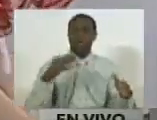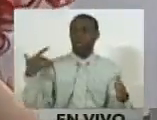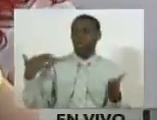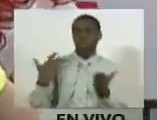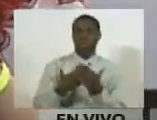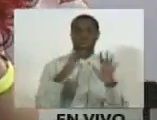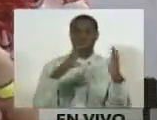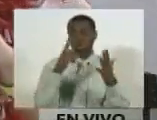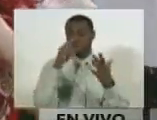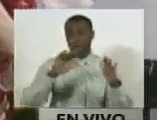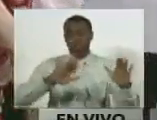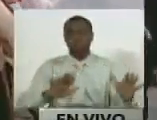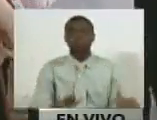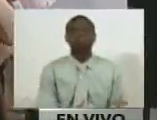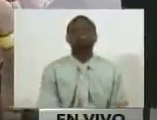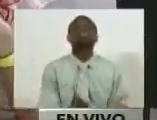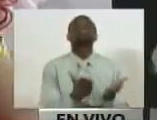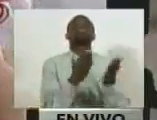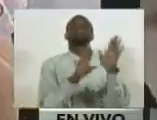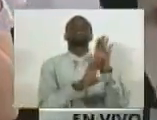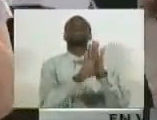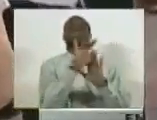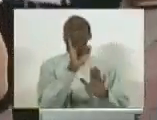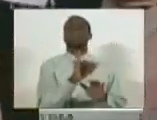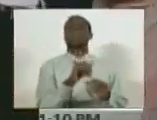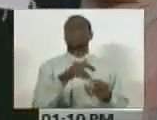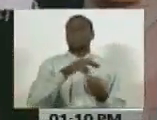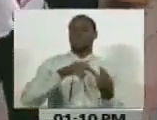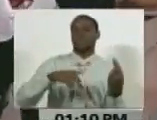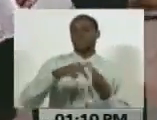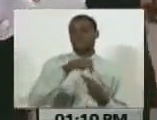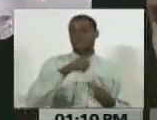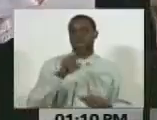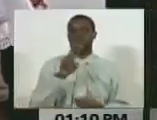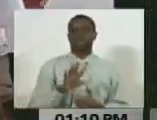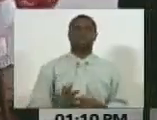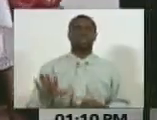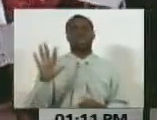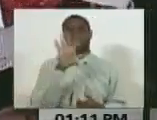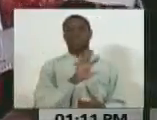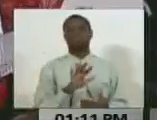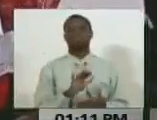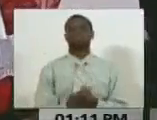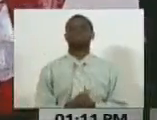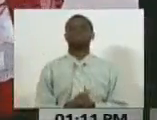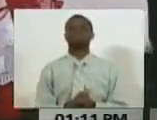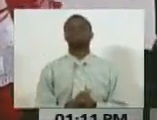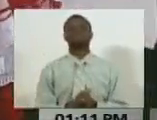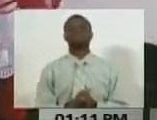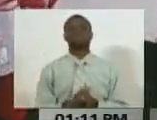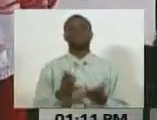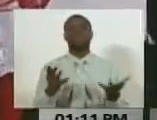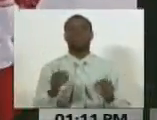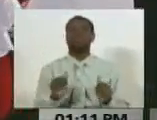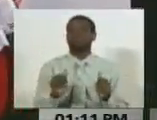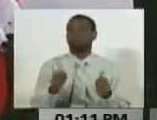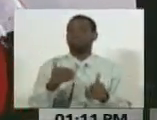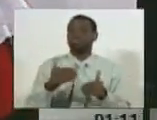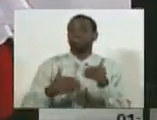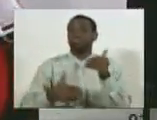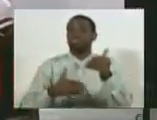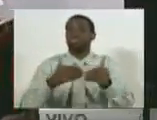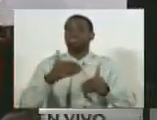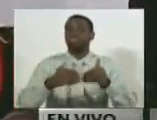con la llegada de la revolución al país. Fueron parte de las iniciativas